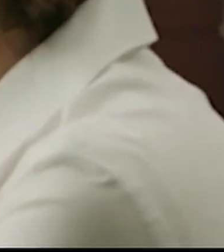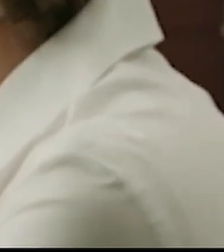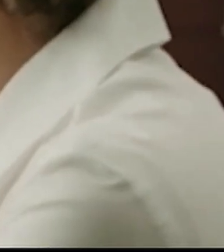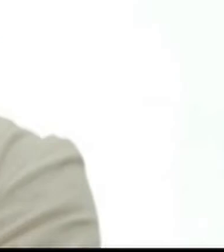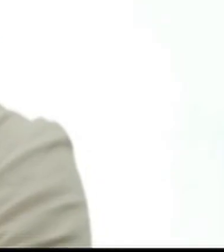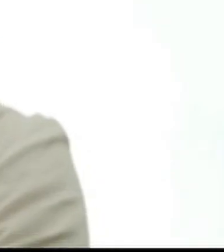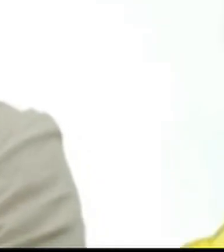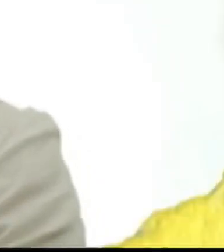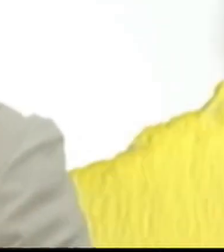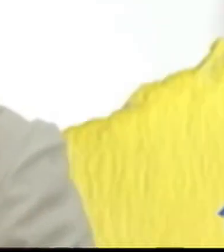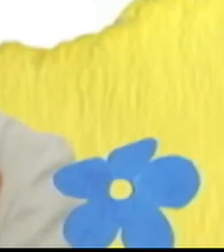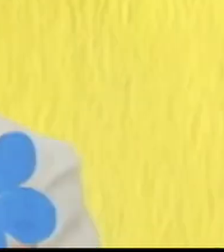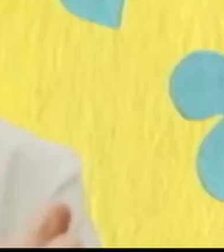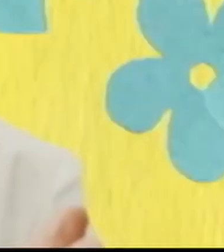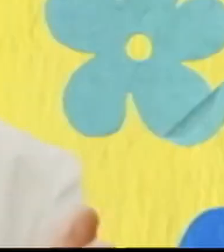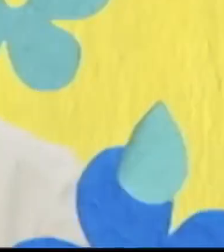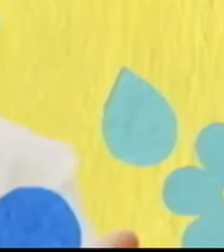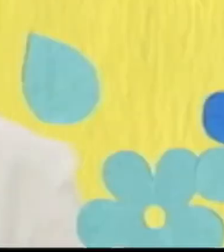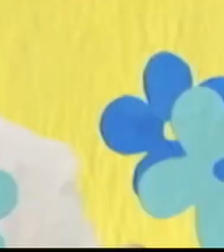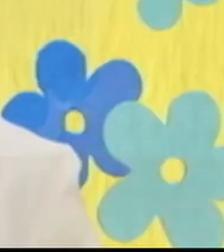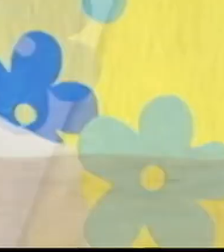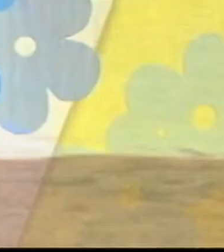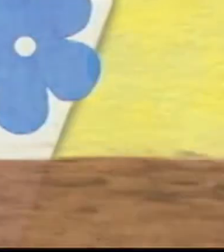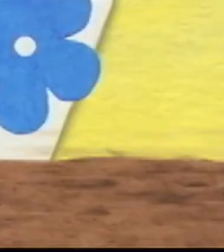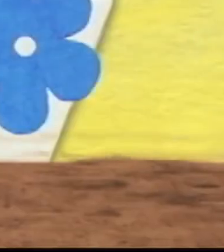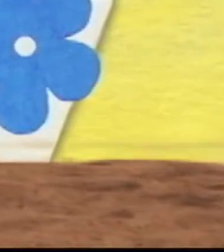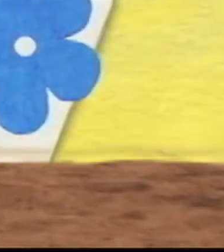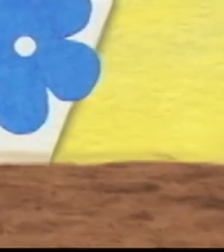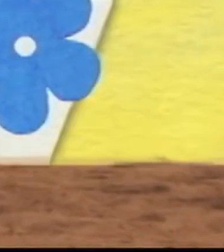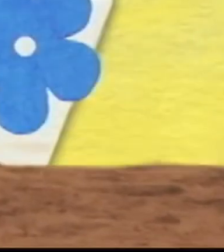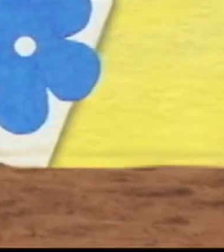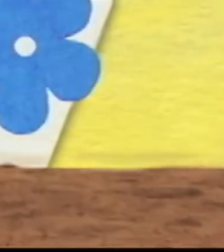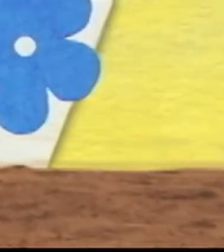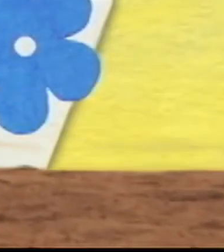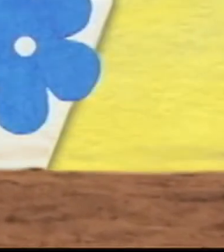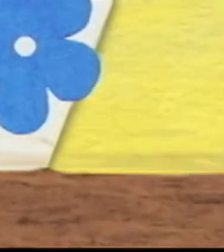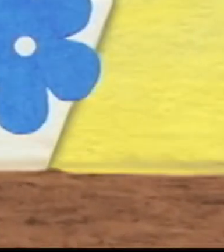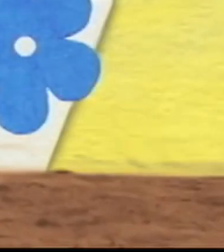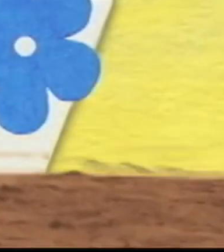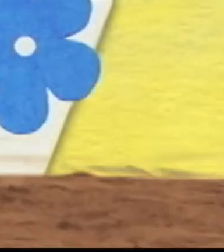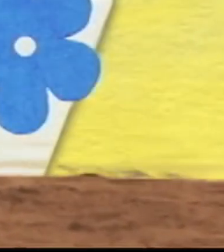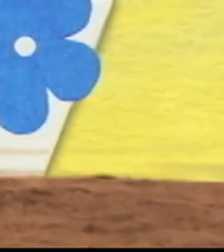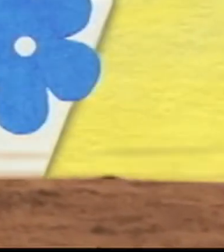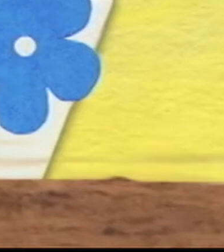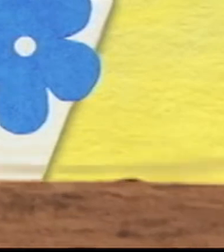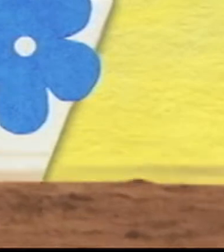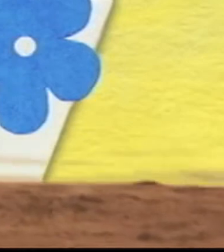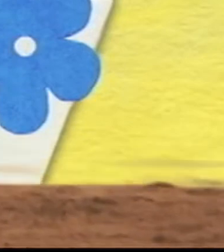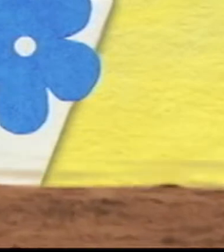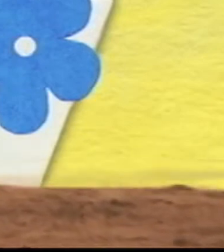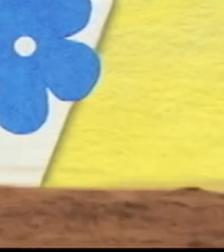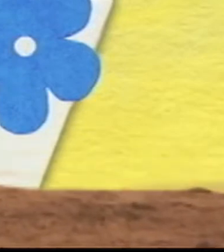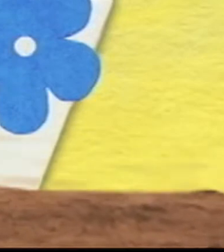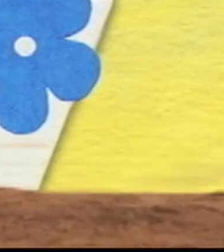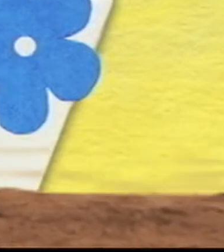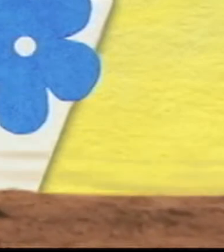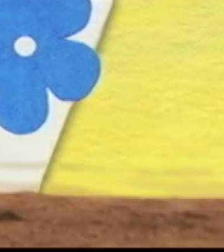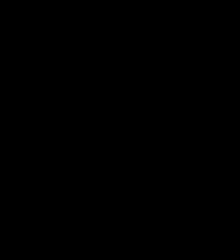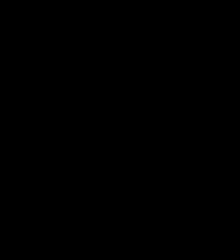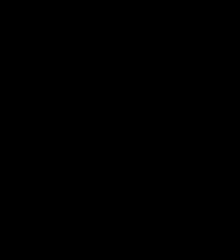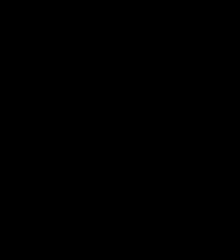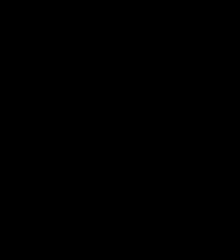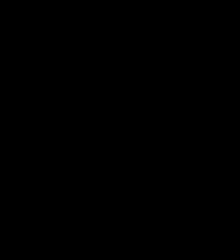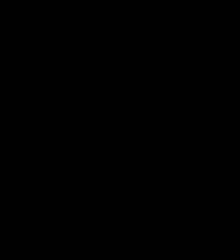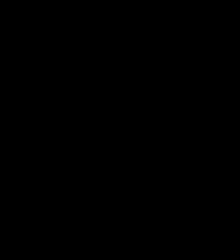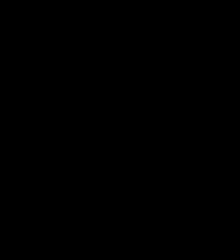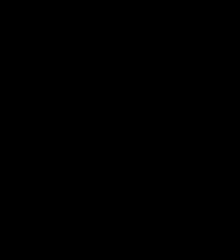Nuestra Hermana Toto, de lunes a viernes a las 2 de la tarde, aquí en 13, Costa Rica Televisión.